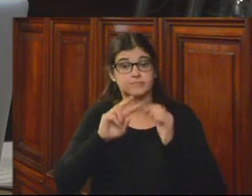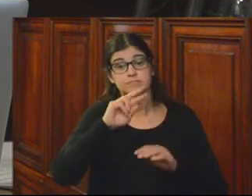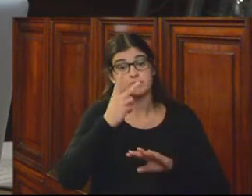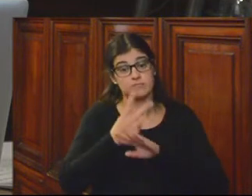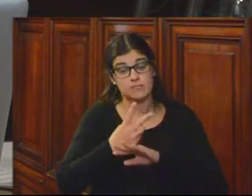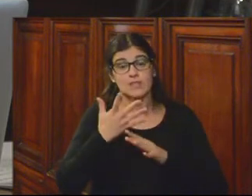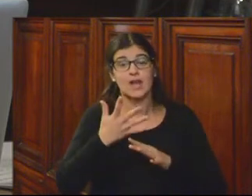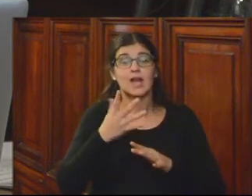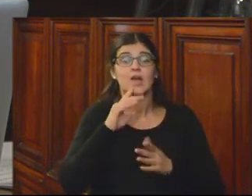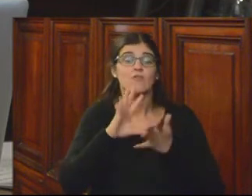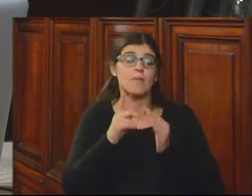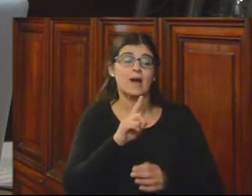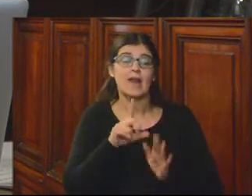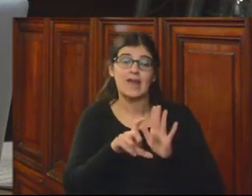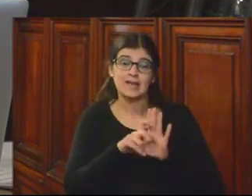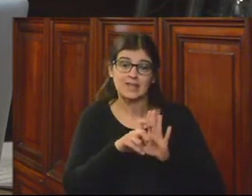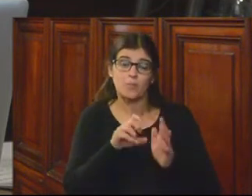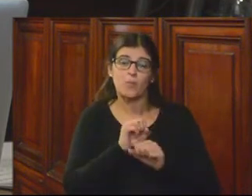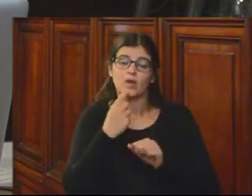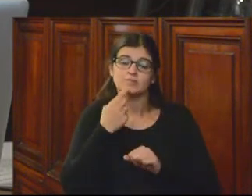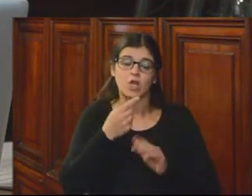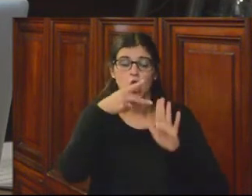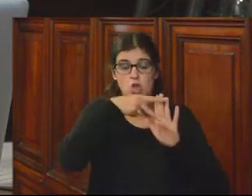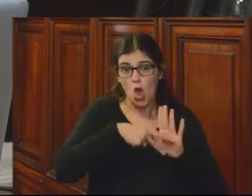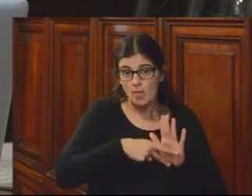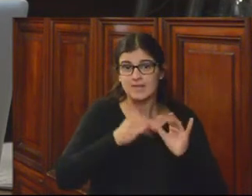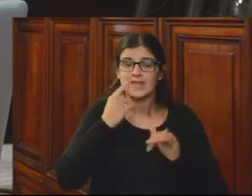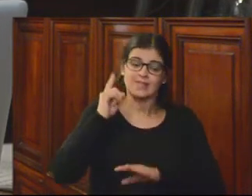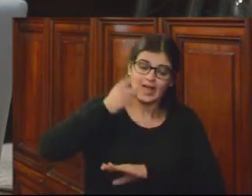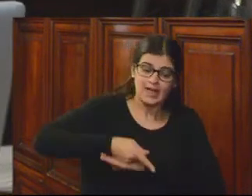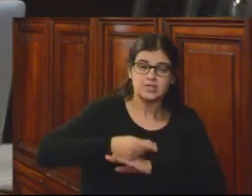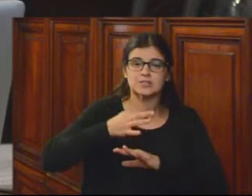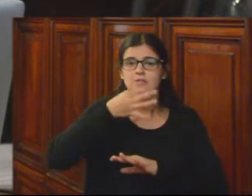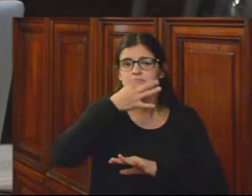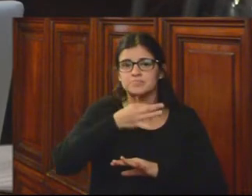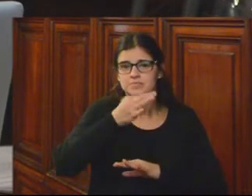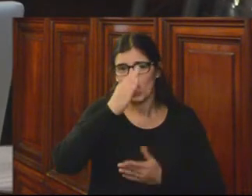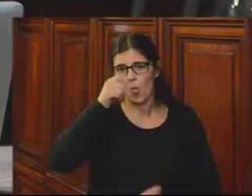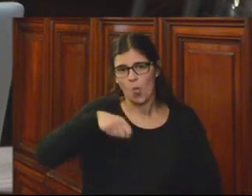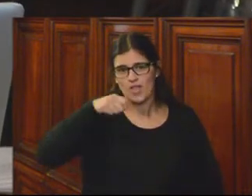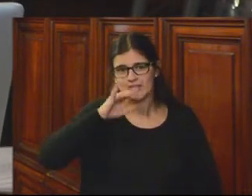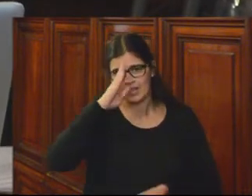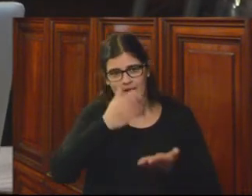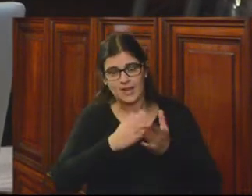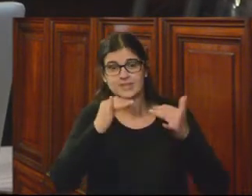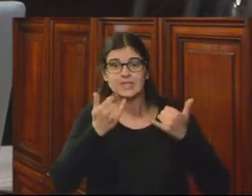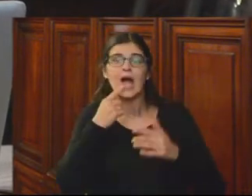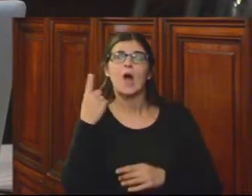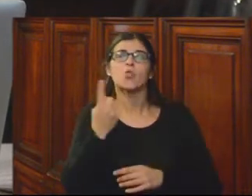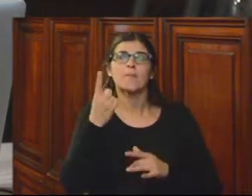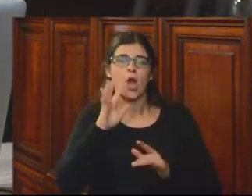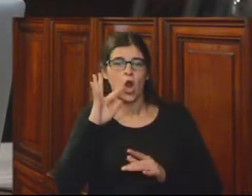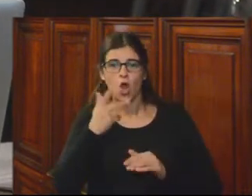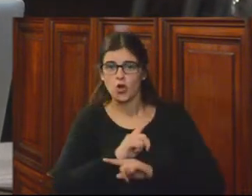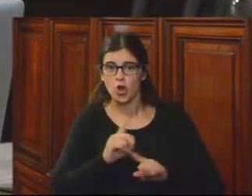ámbito legislativo, mediante la imposición de normas, decretos y sentencias judiciales que desconocen el principio de autonomía, la